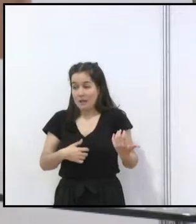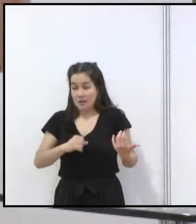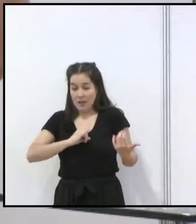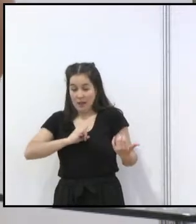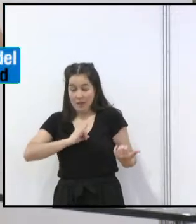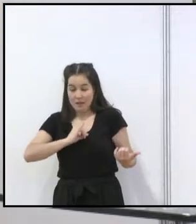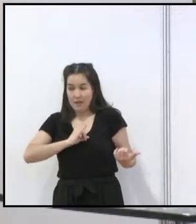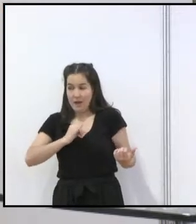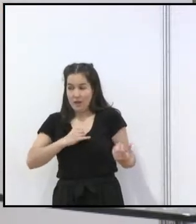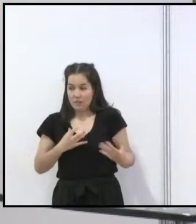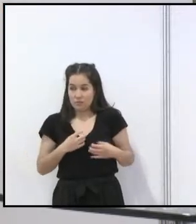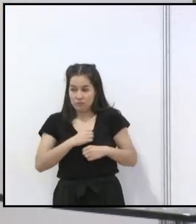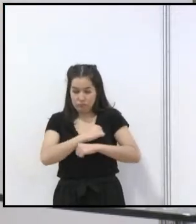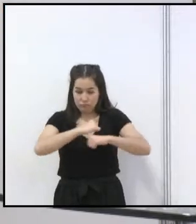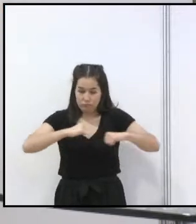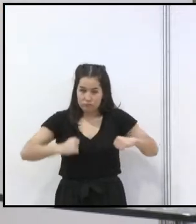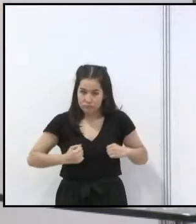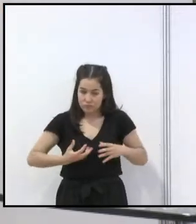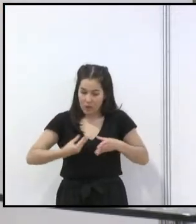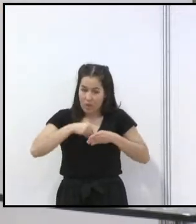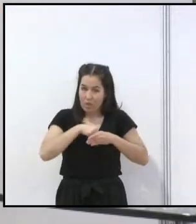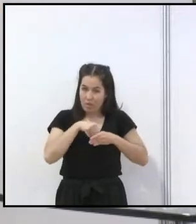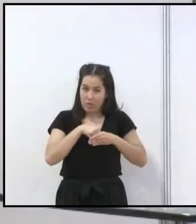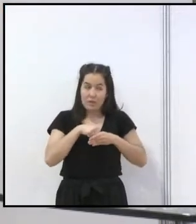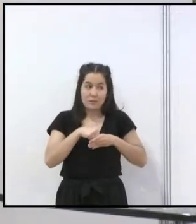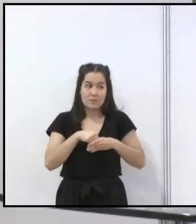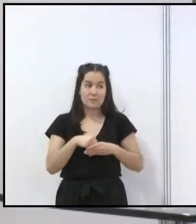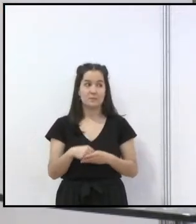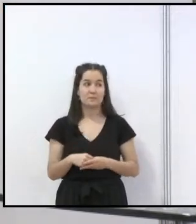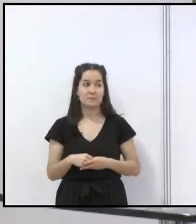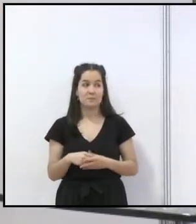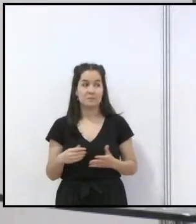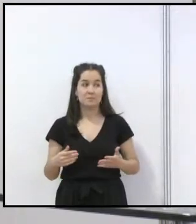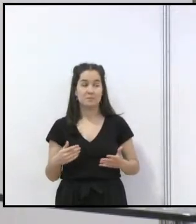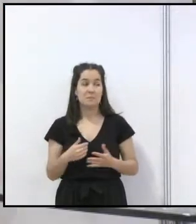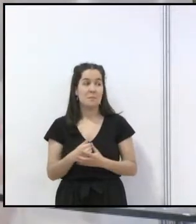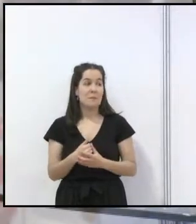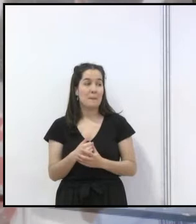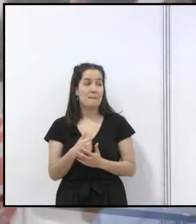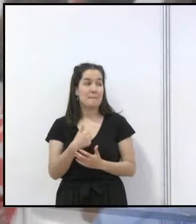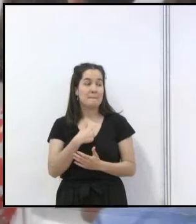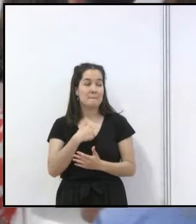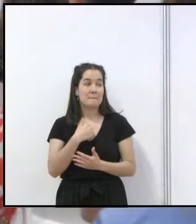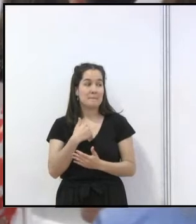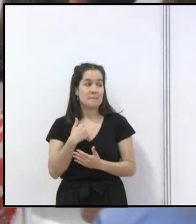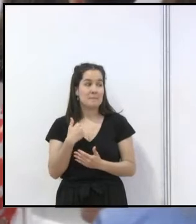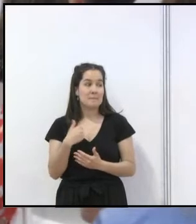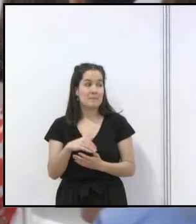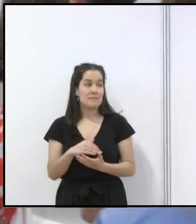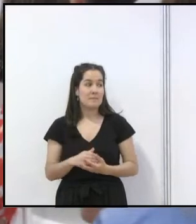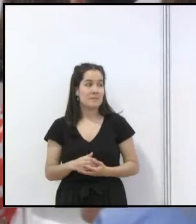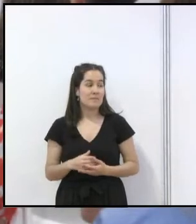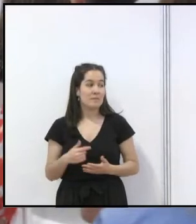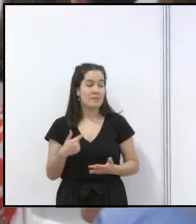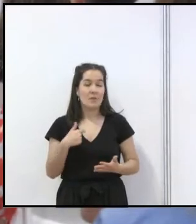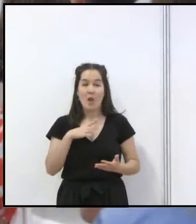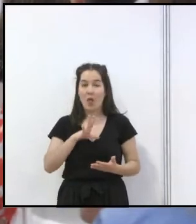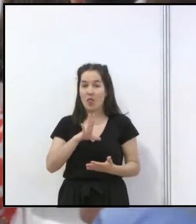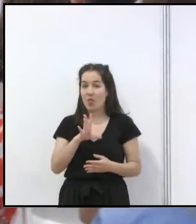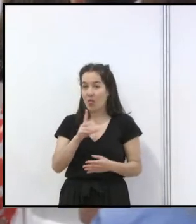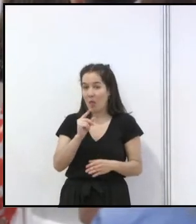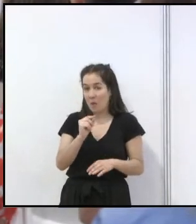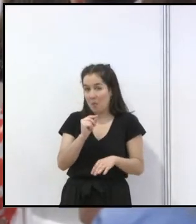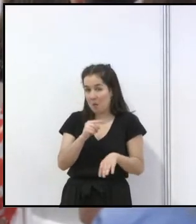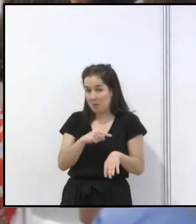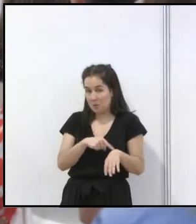alemanes, franceses, etcétera. Bueno, eso es lo que ¿Puedo hacer un inciso pequeñito? Nos quedan 5 minutos. Un inciso